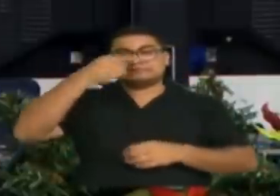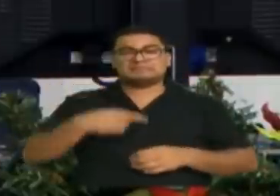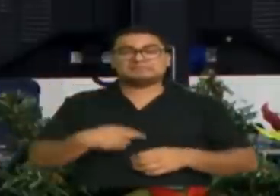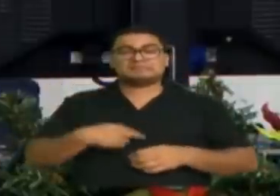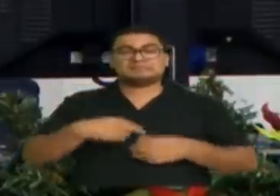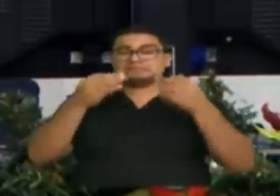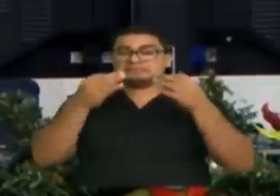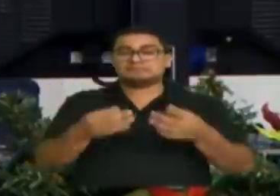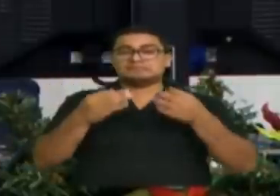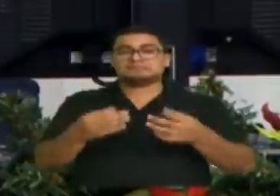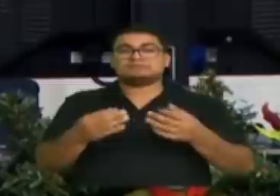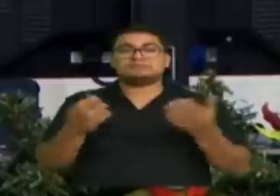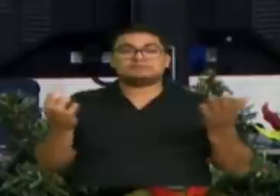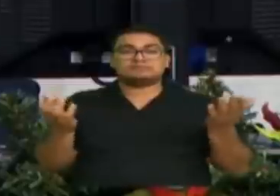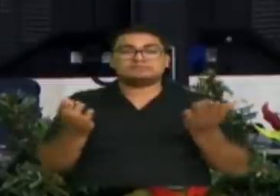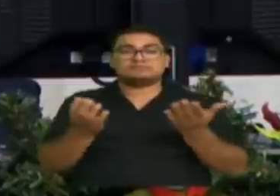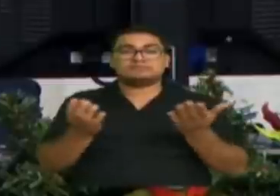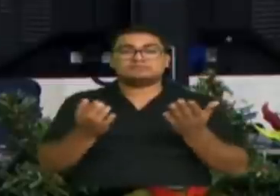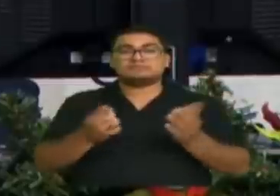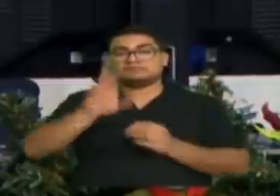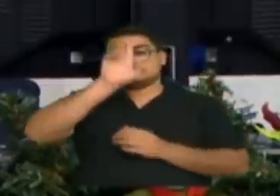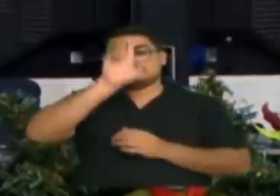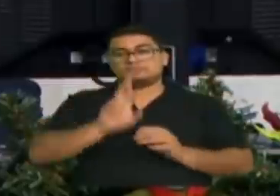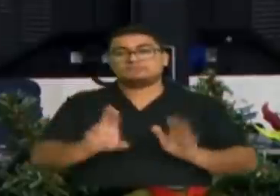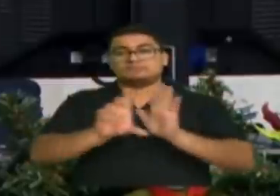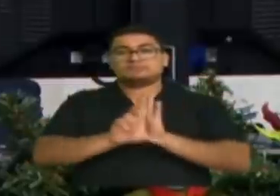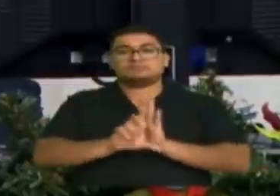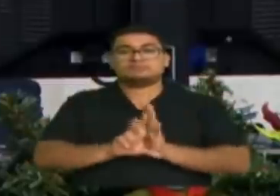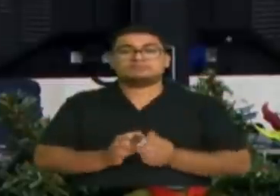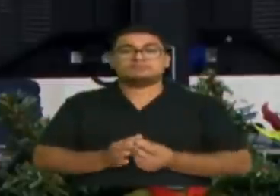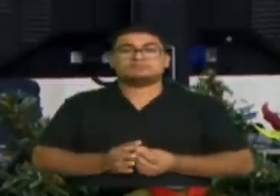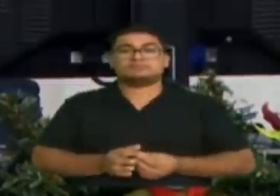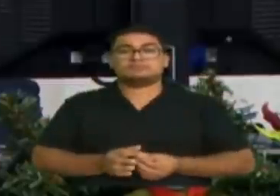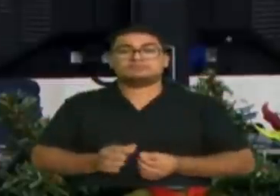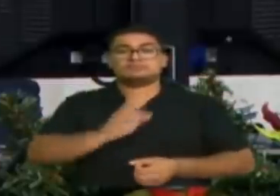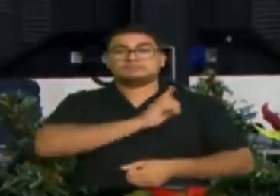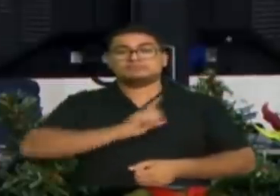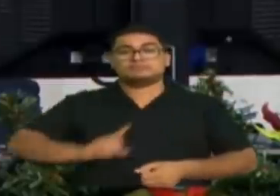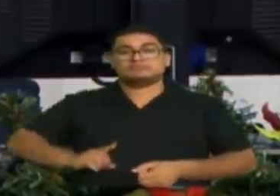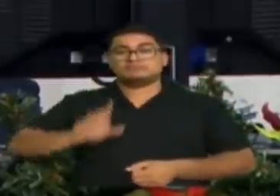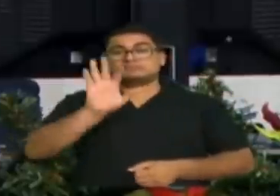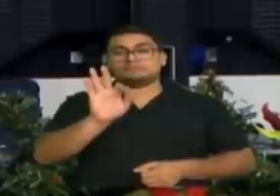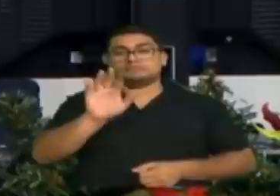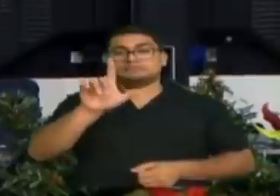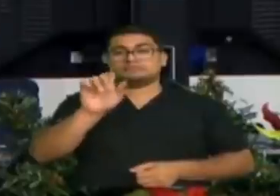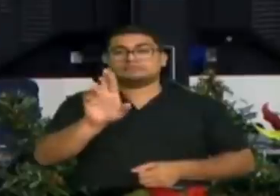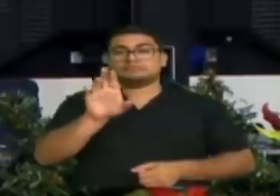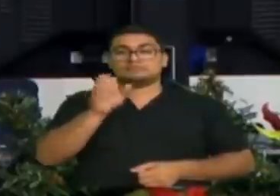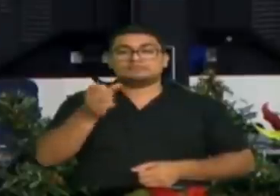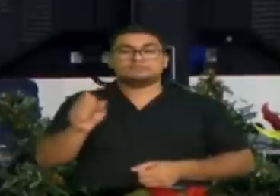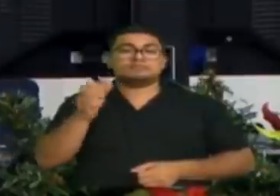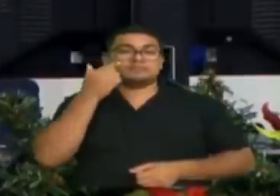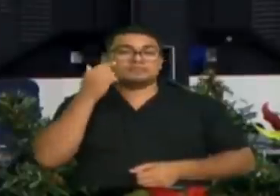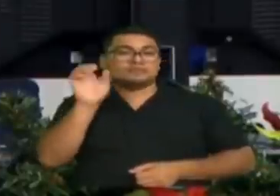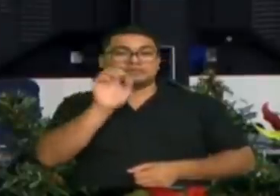sea bajo los procesos apegados a la ley. La diputada Flores Lanza, al desconocer